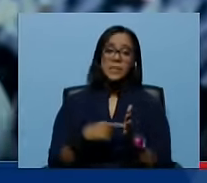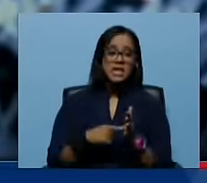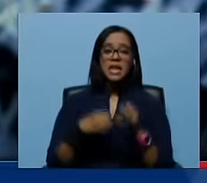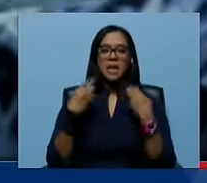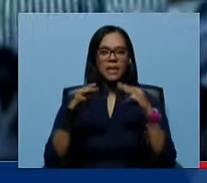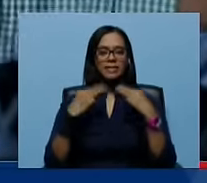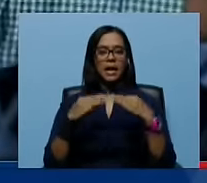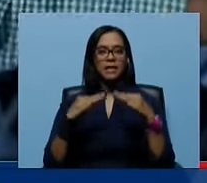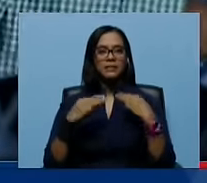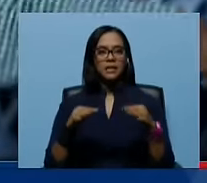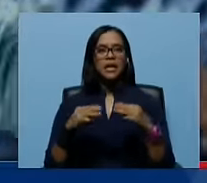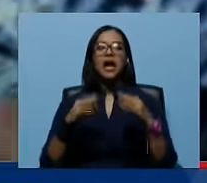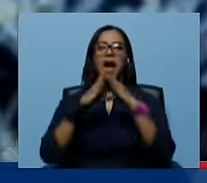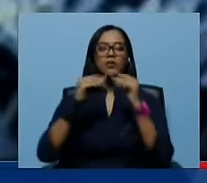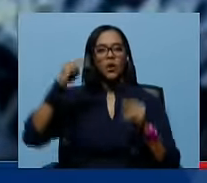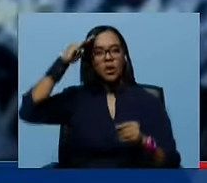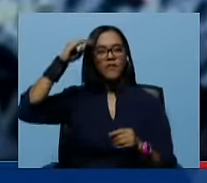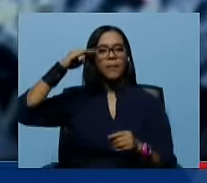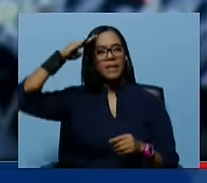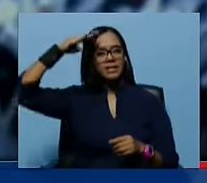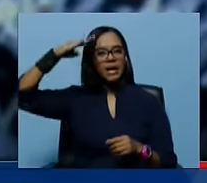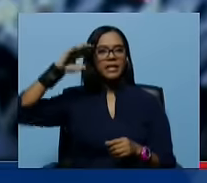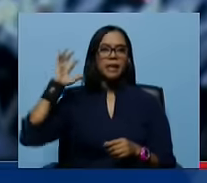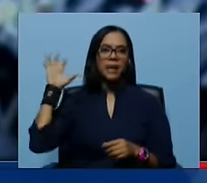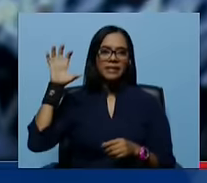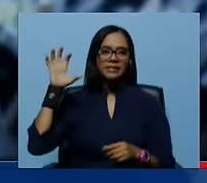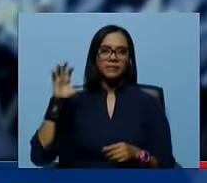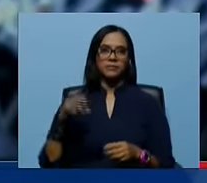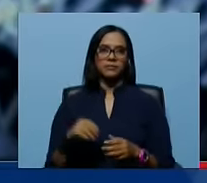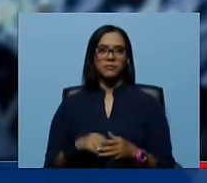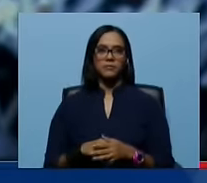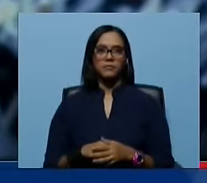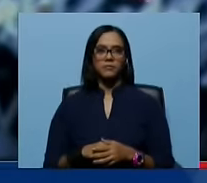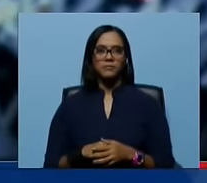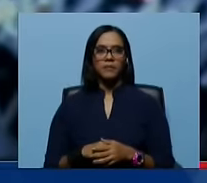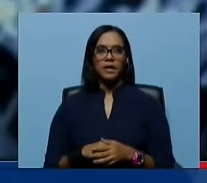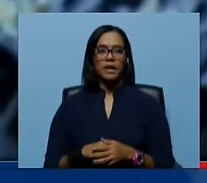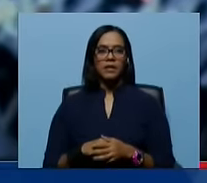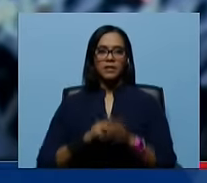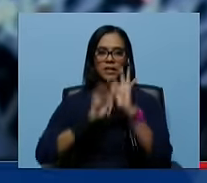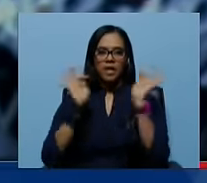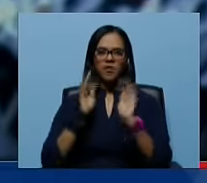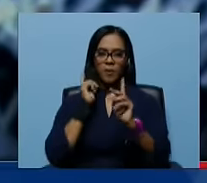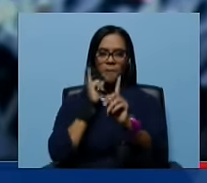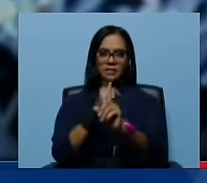llegaron a todos los jefes militares del país, de manera específica,